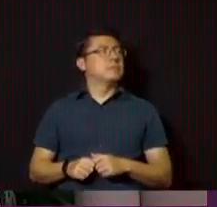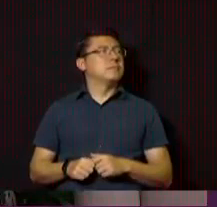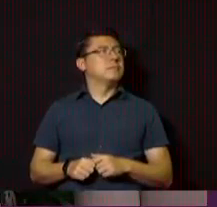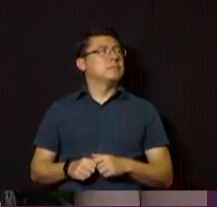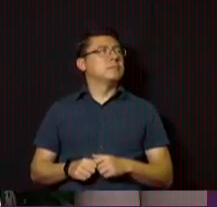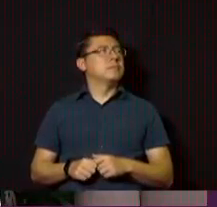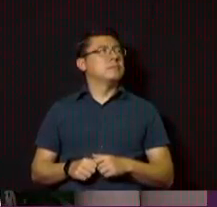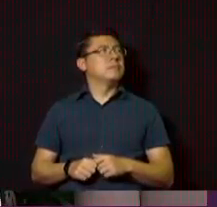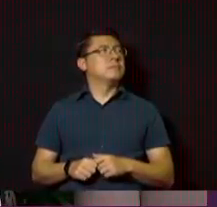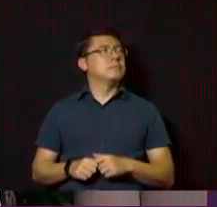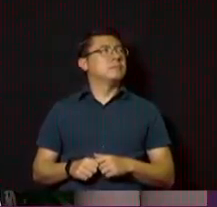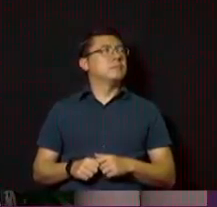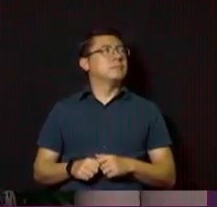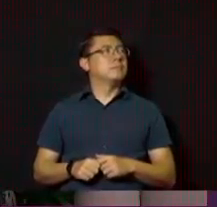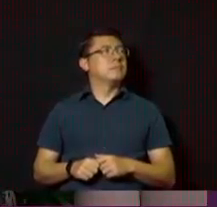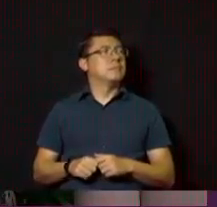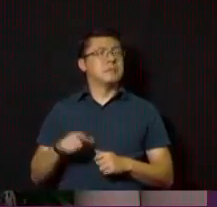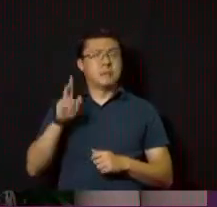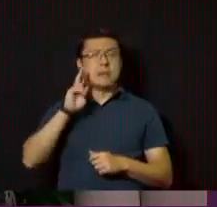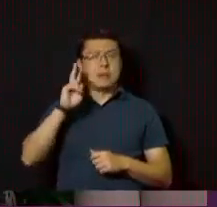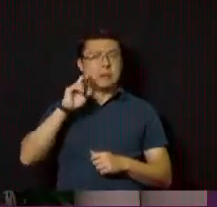con el micrófono